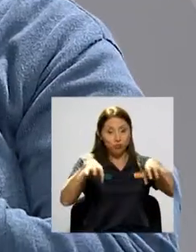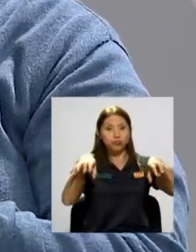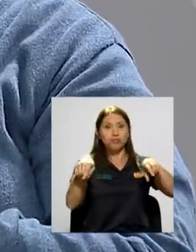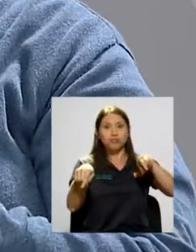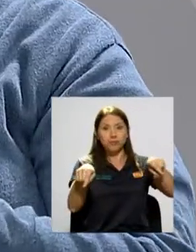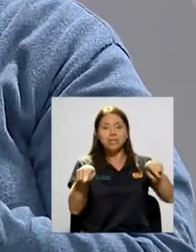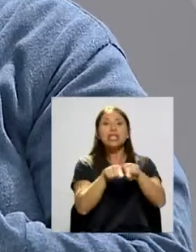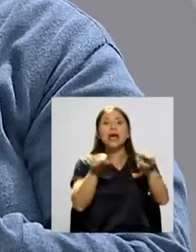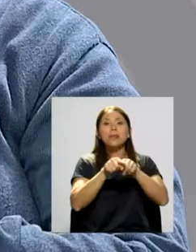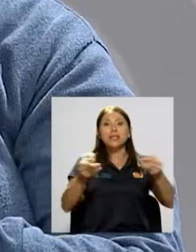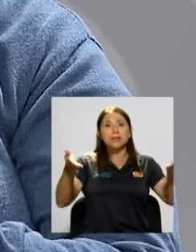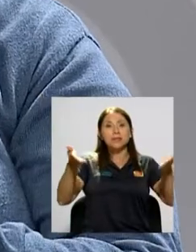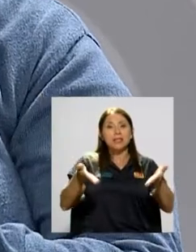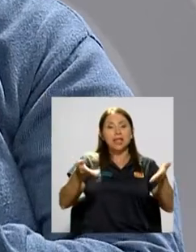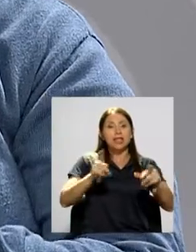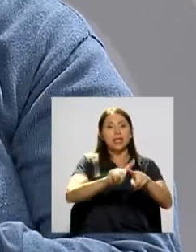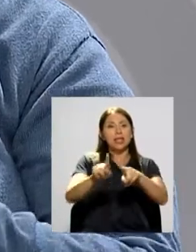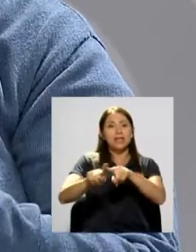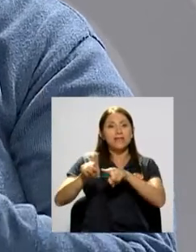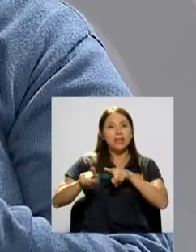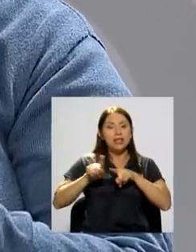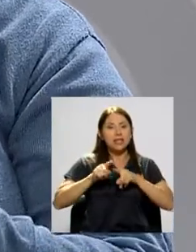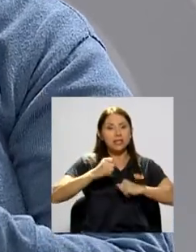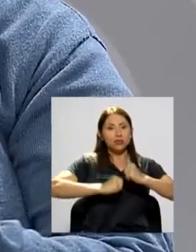las estructuras partidarias